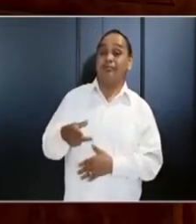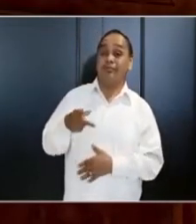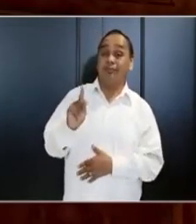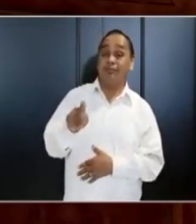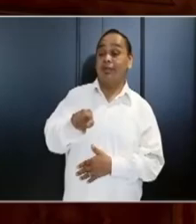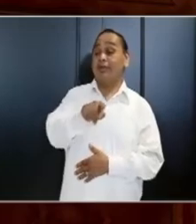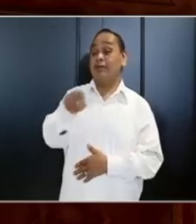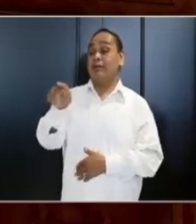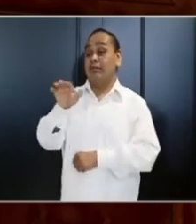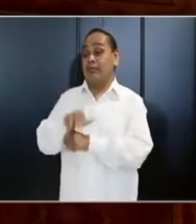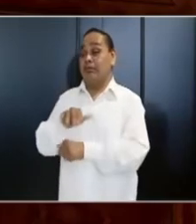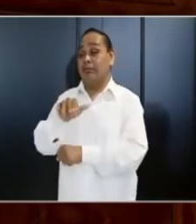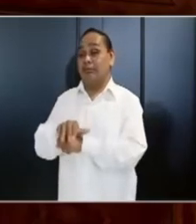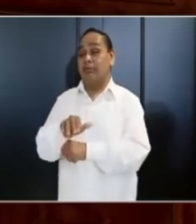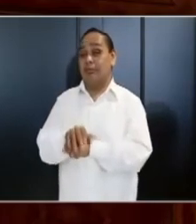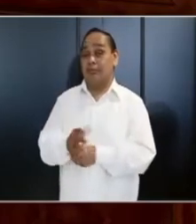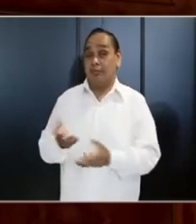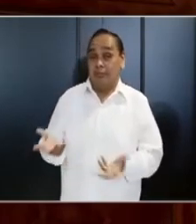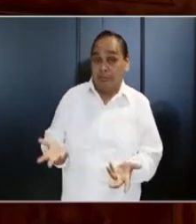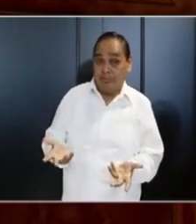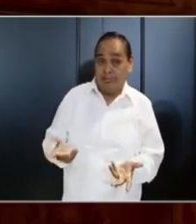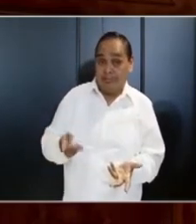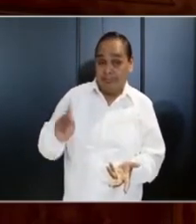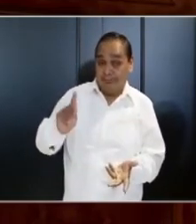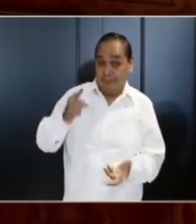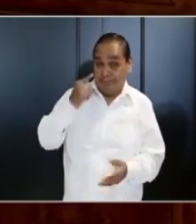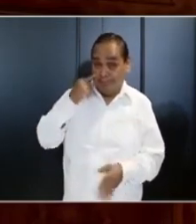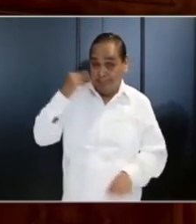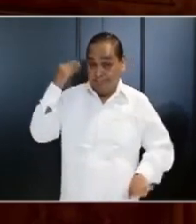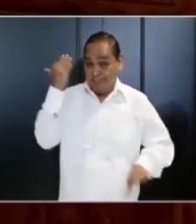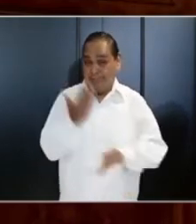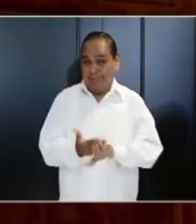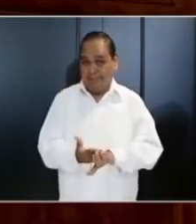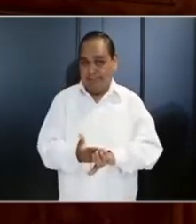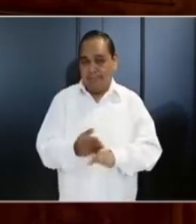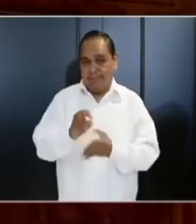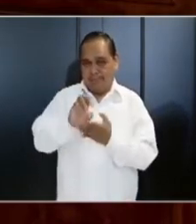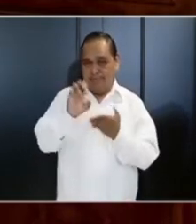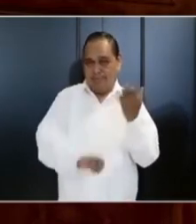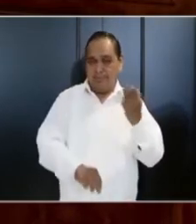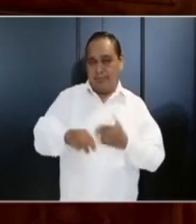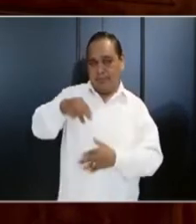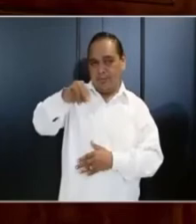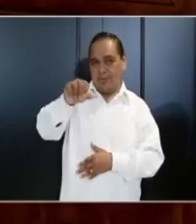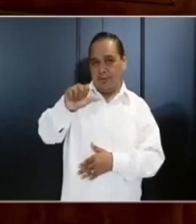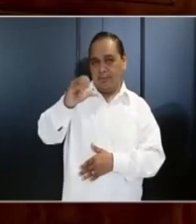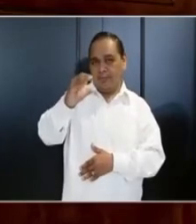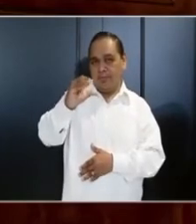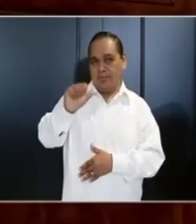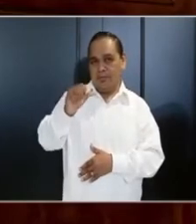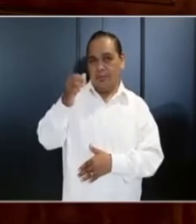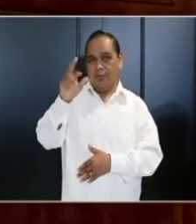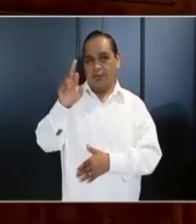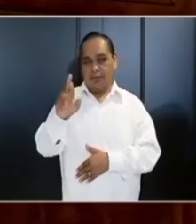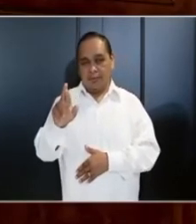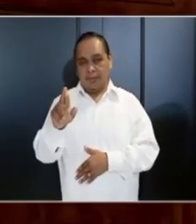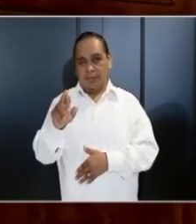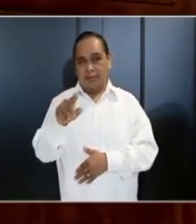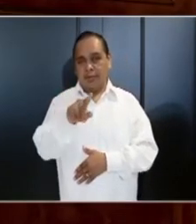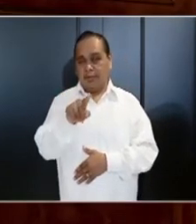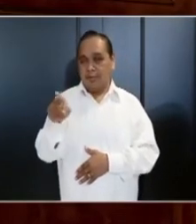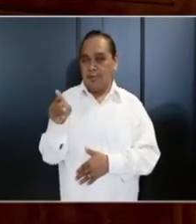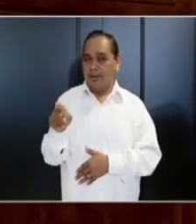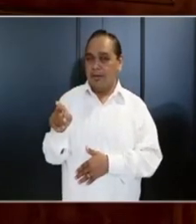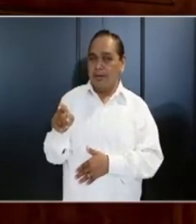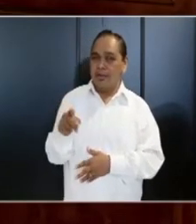sus amigos, porque les da una tratada. El señor Macari ahora debe de ser investigado. Es un señor muy rico